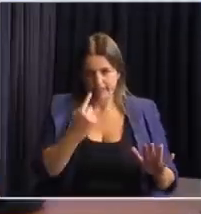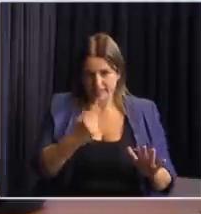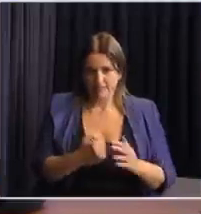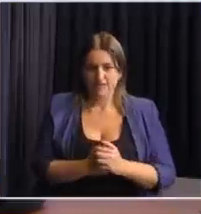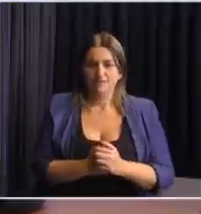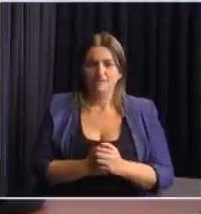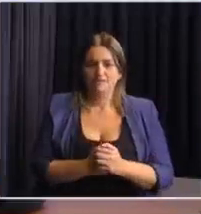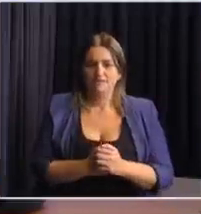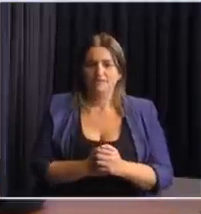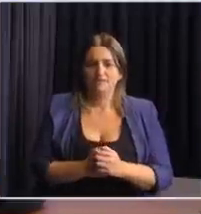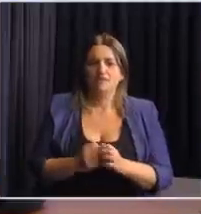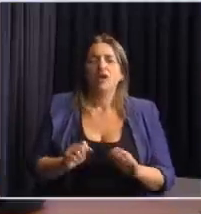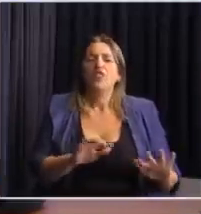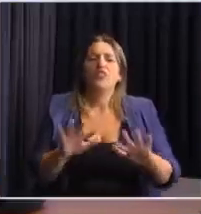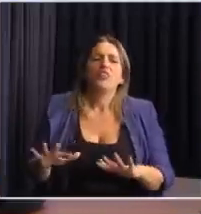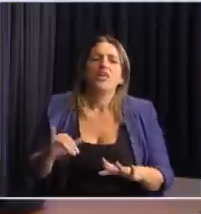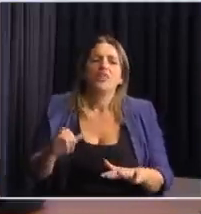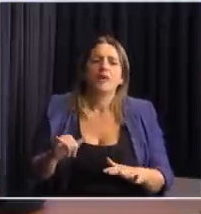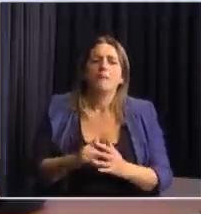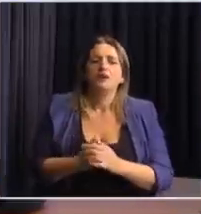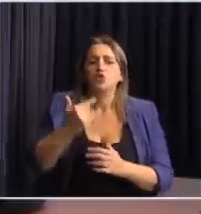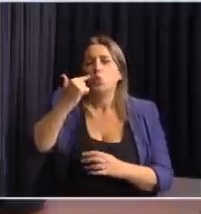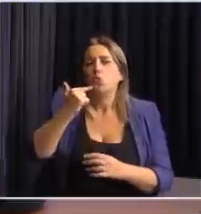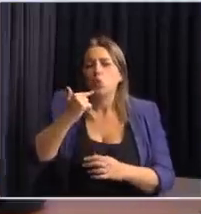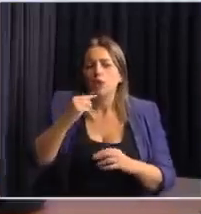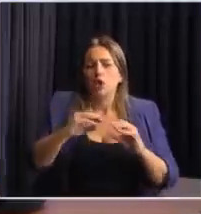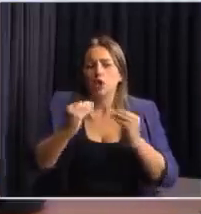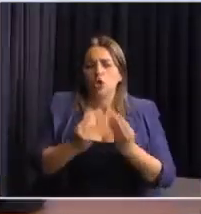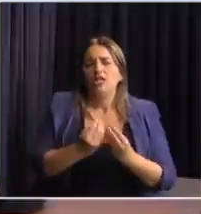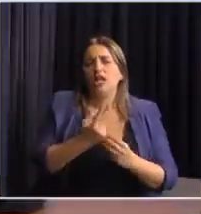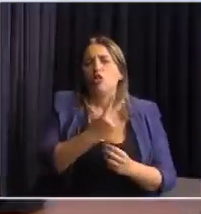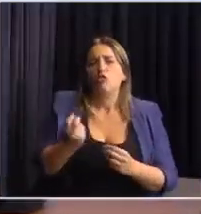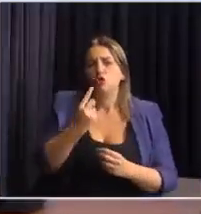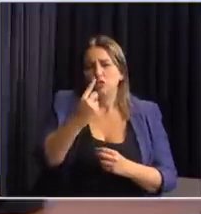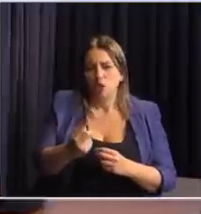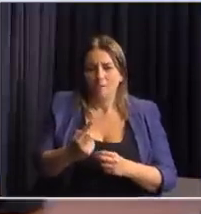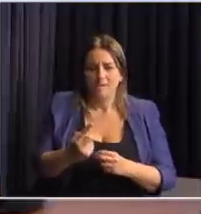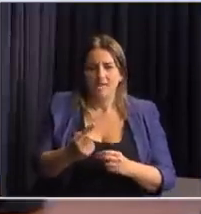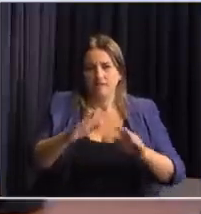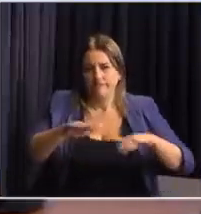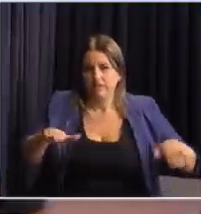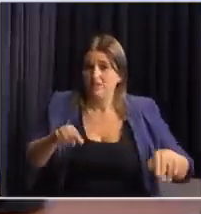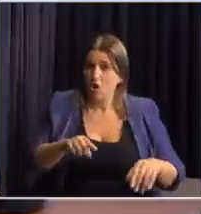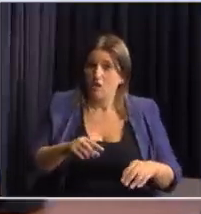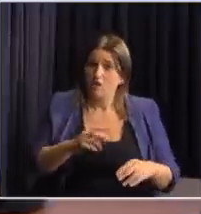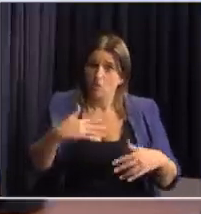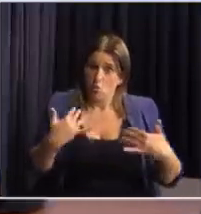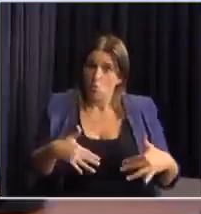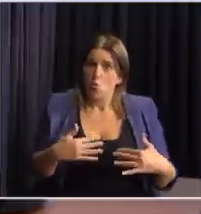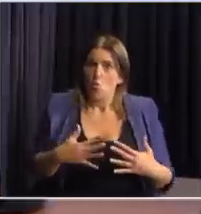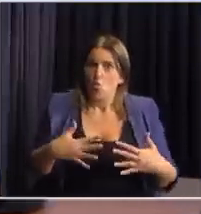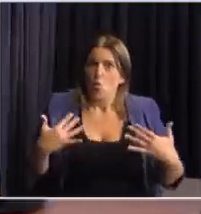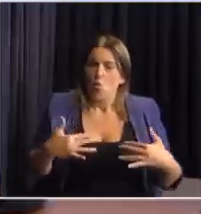rurales. El 10 de mayo la cifra es del orden de 200.000. Ahí se da un salto